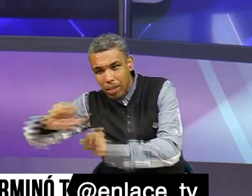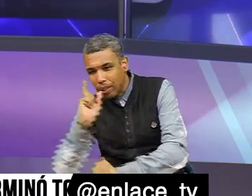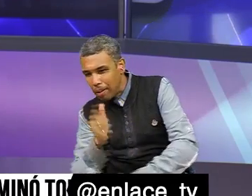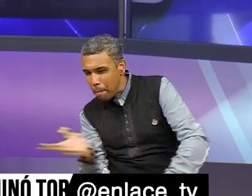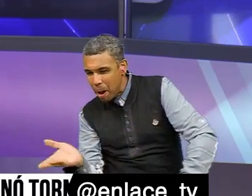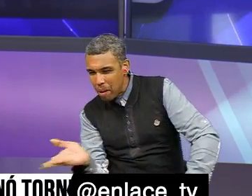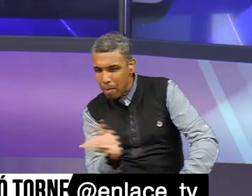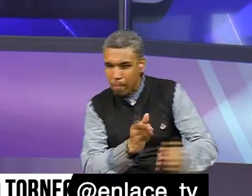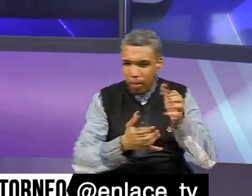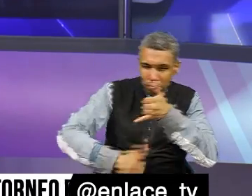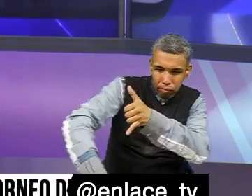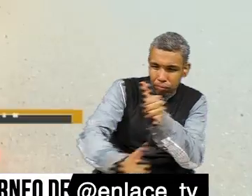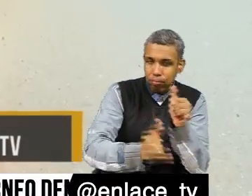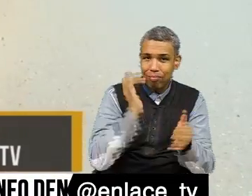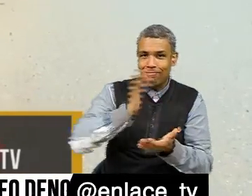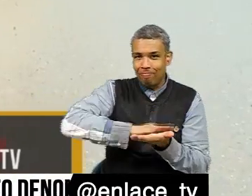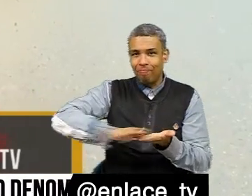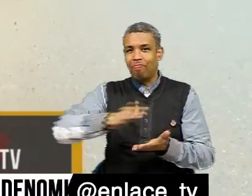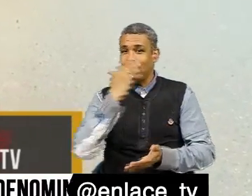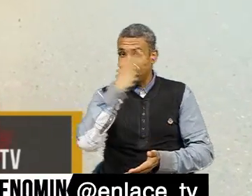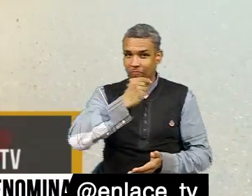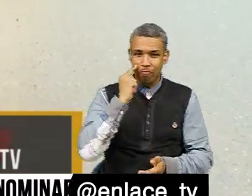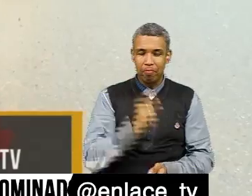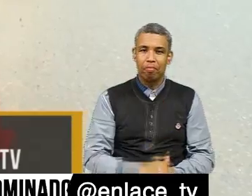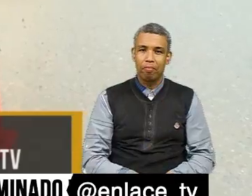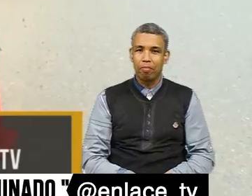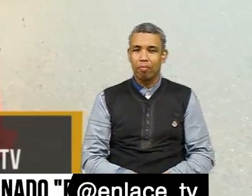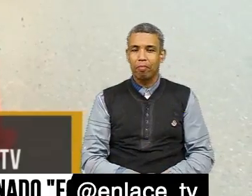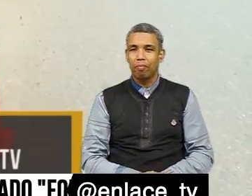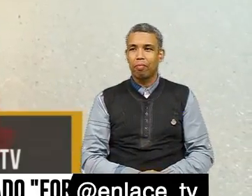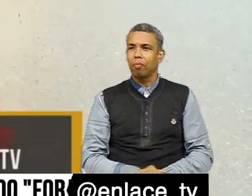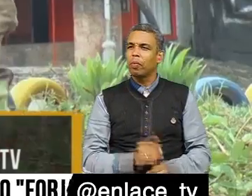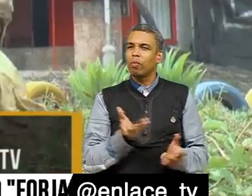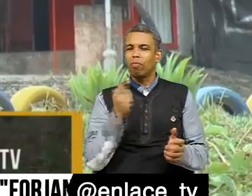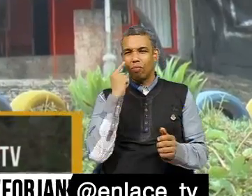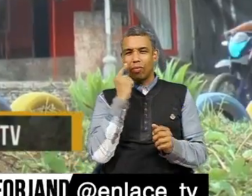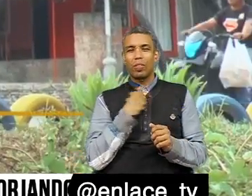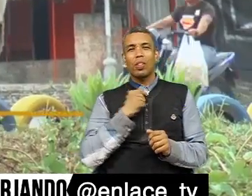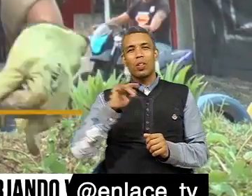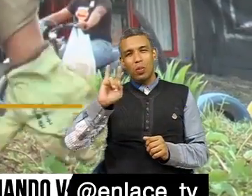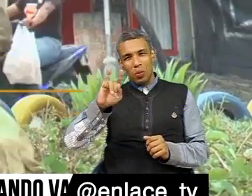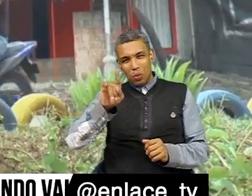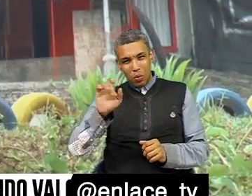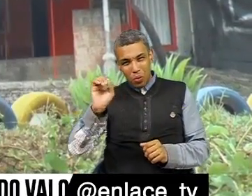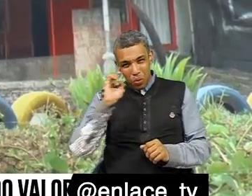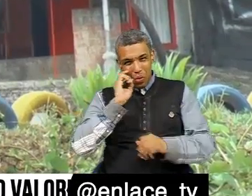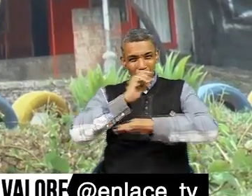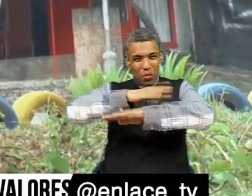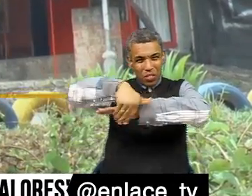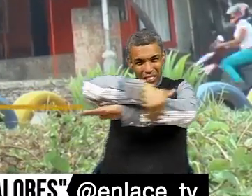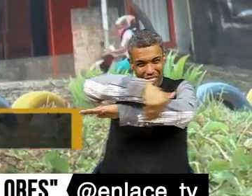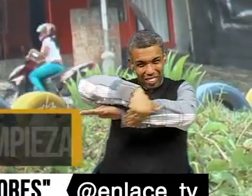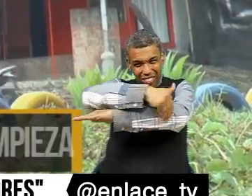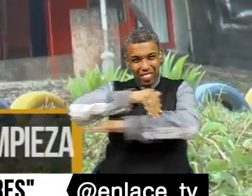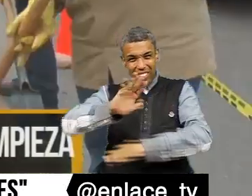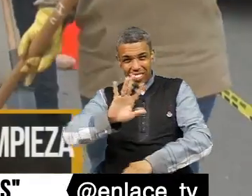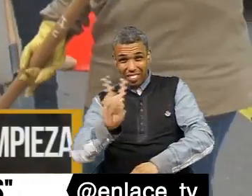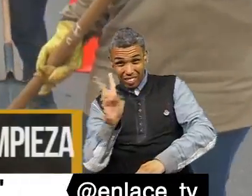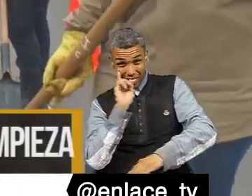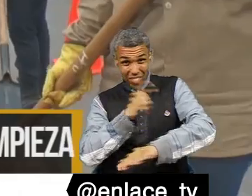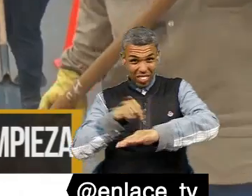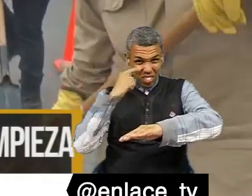labores. Uno de los primeros lugares intervenidos fueron los separadores del abuso, donde la cuadrilla 1 del Plan Empleo Social PES